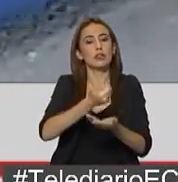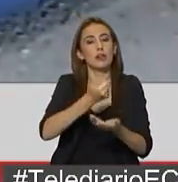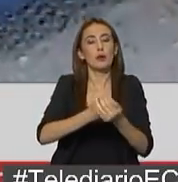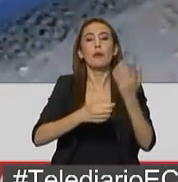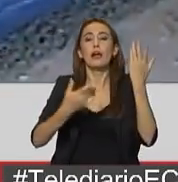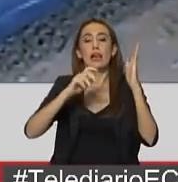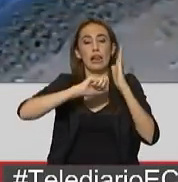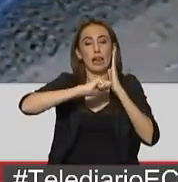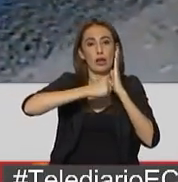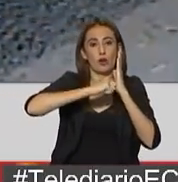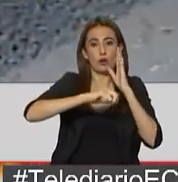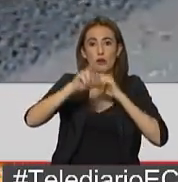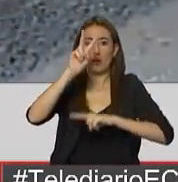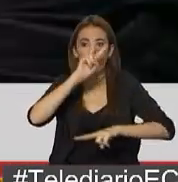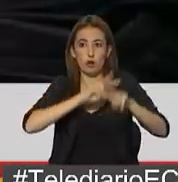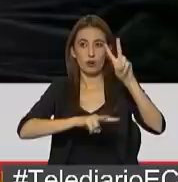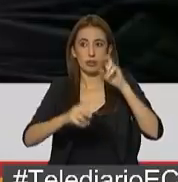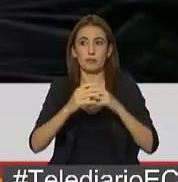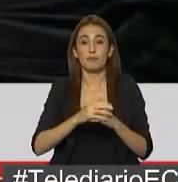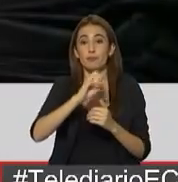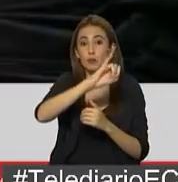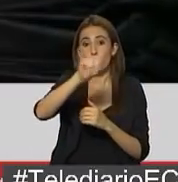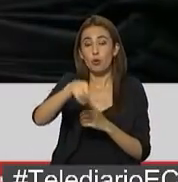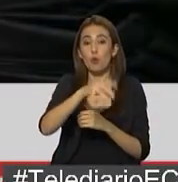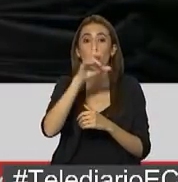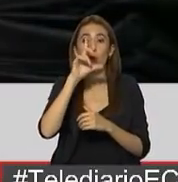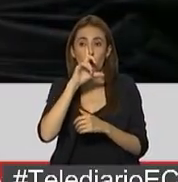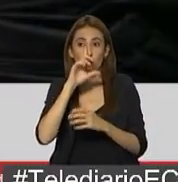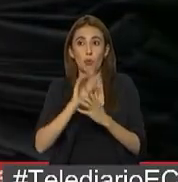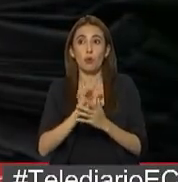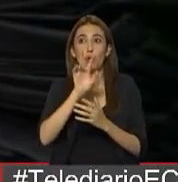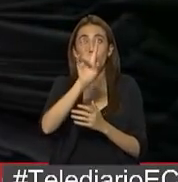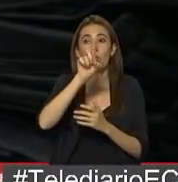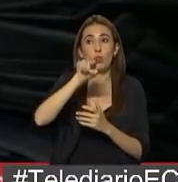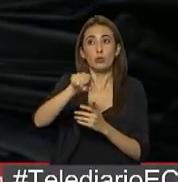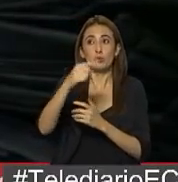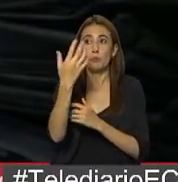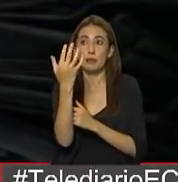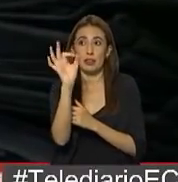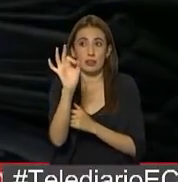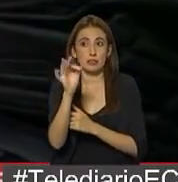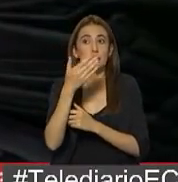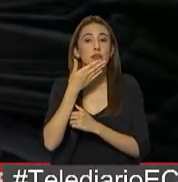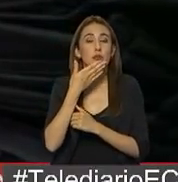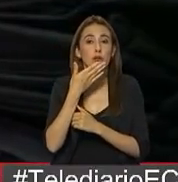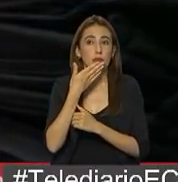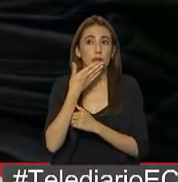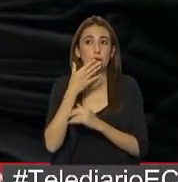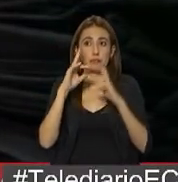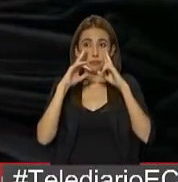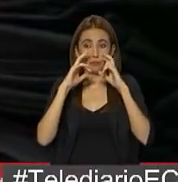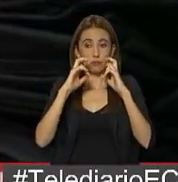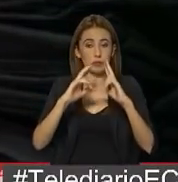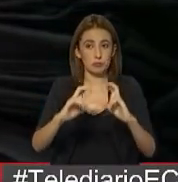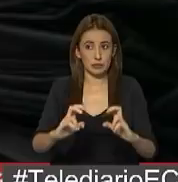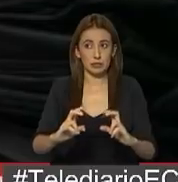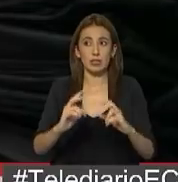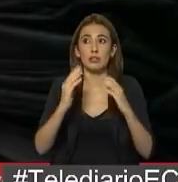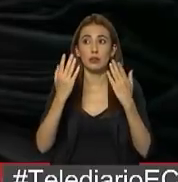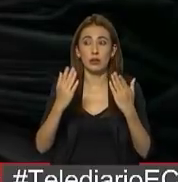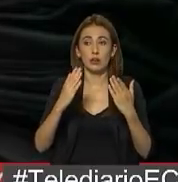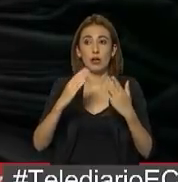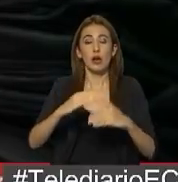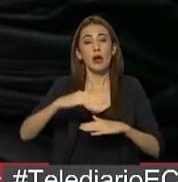realizadas el año anterior. En julio de 2019, la Dirección General de la Policía Judicial e Investigación de la